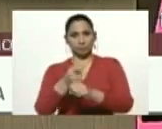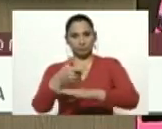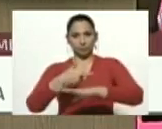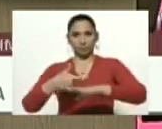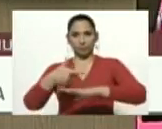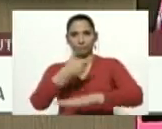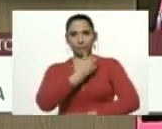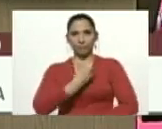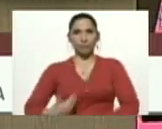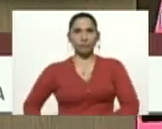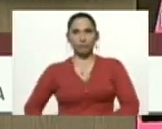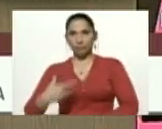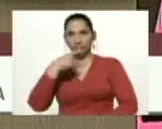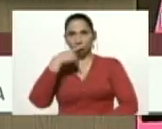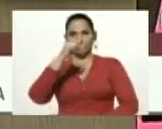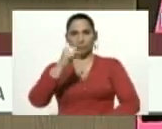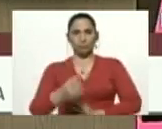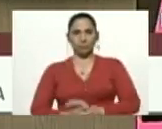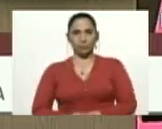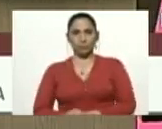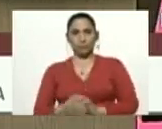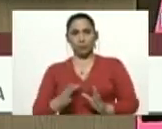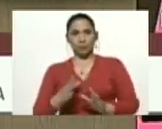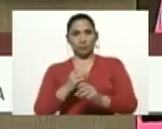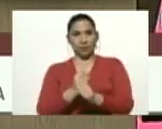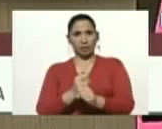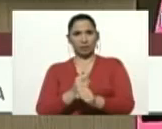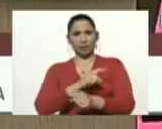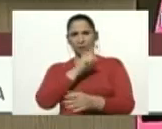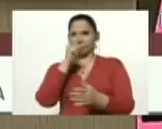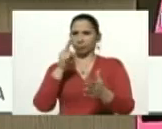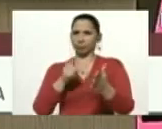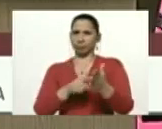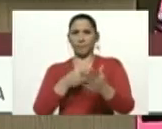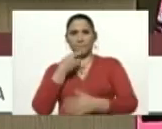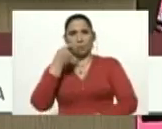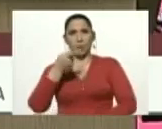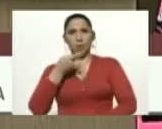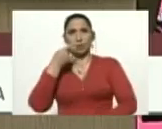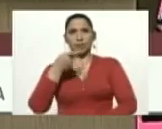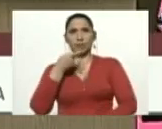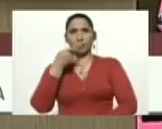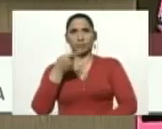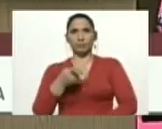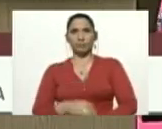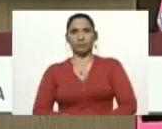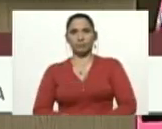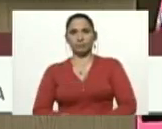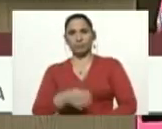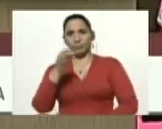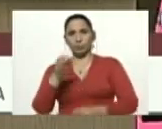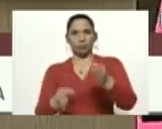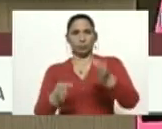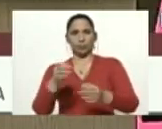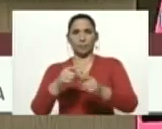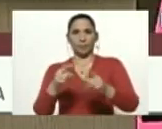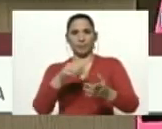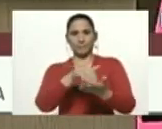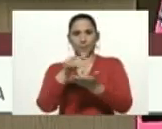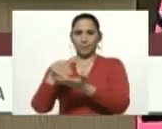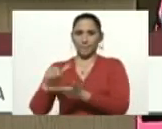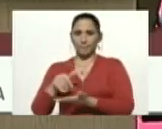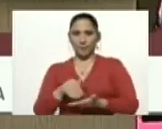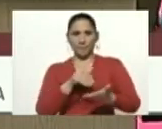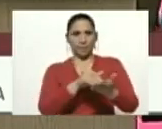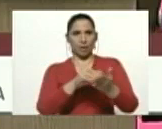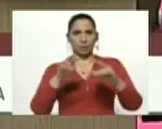del presidente Maduro, por confiar, por su confianza absoluta en la política justa para la distribución de este nuevo esquema